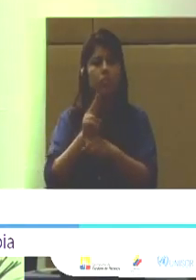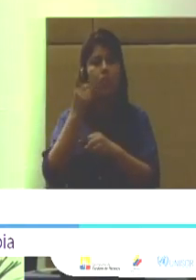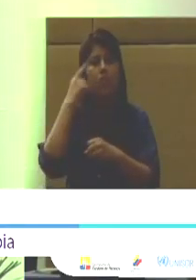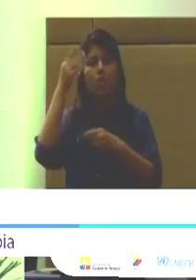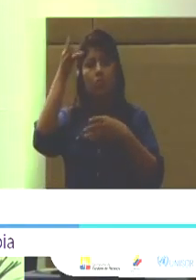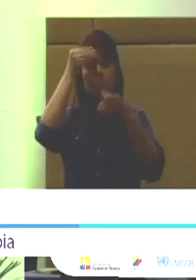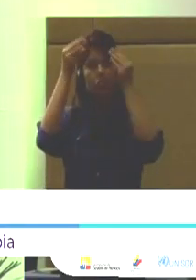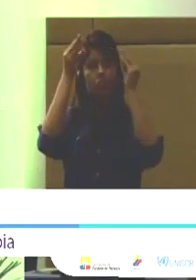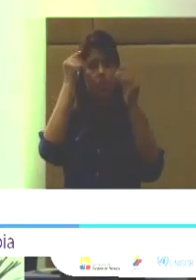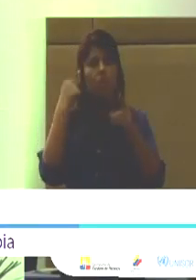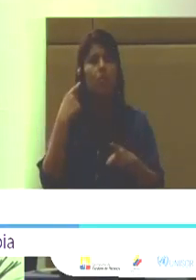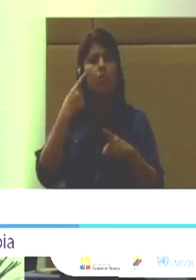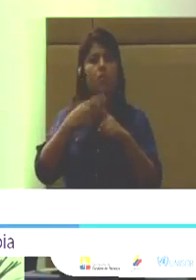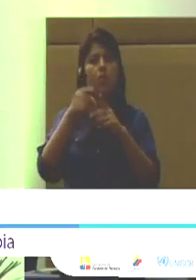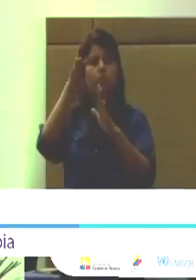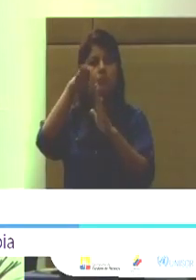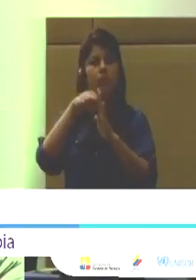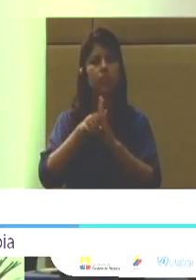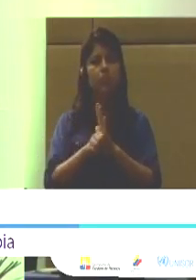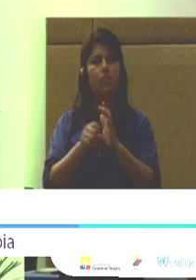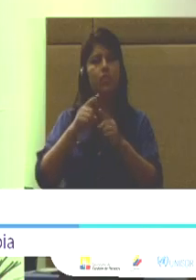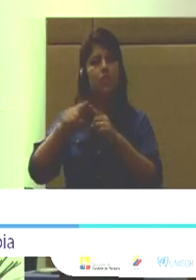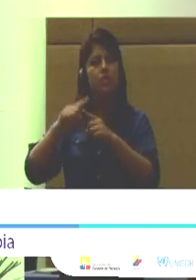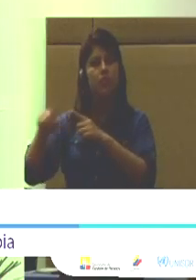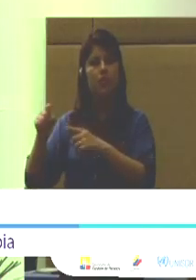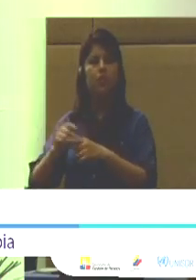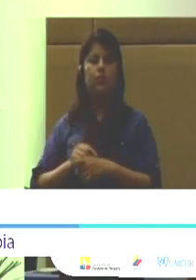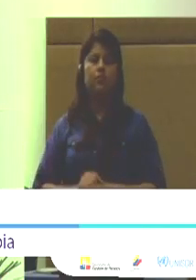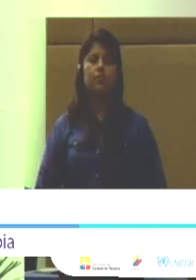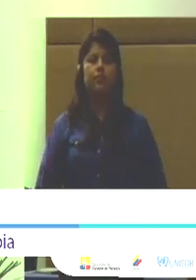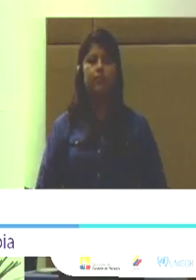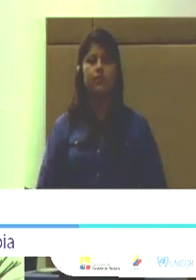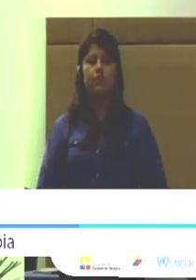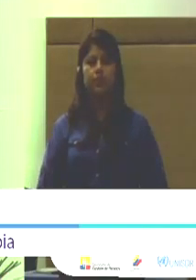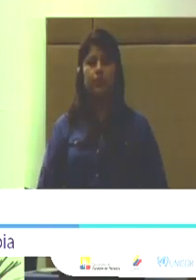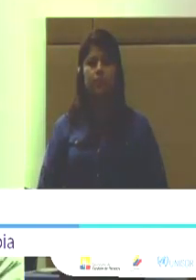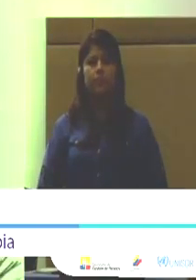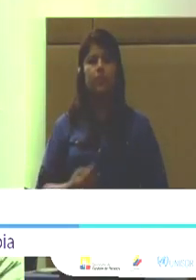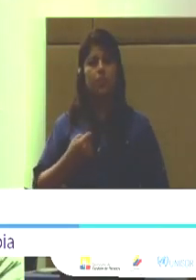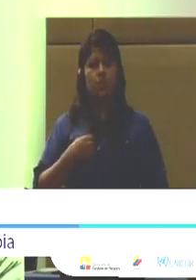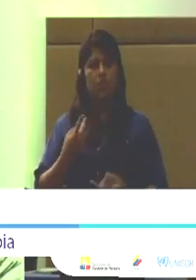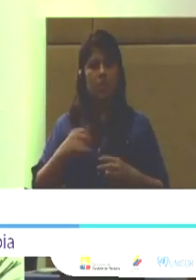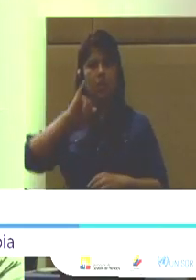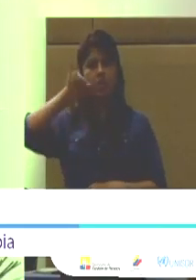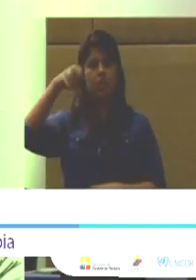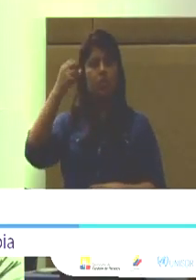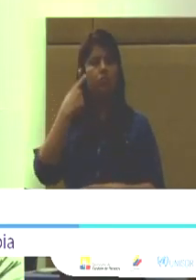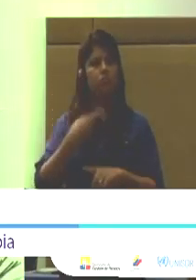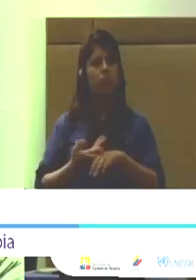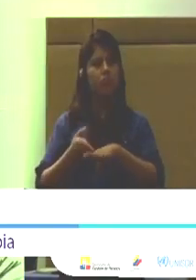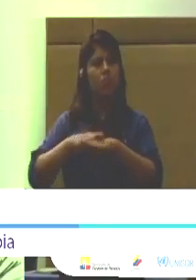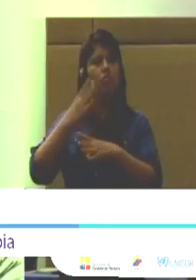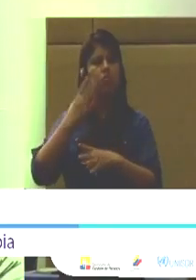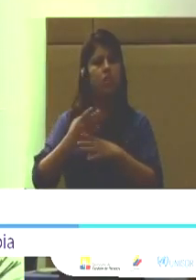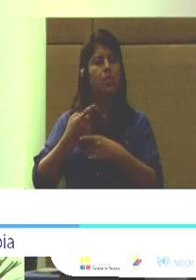conocimientos y la reducción de factores adyacentes. Yogo también nos habla, entre otras